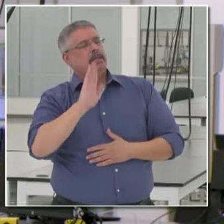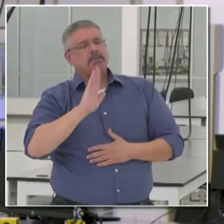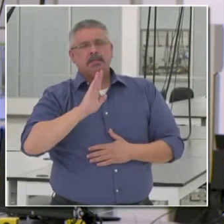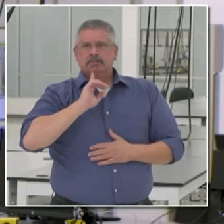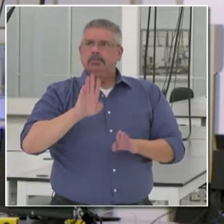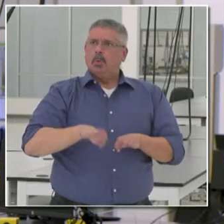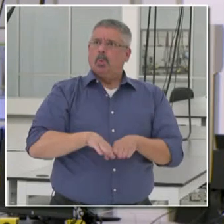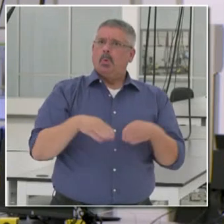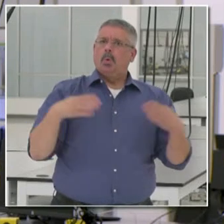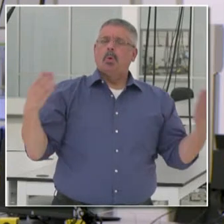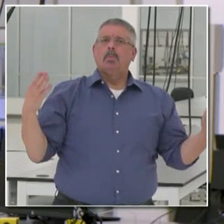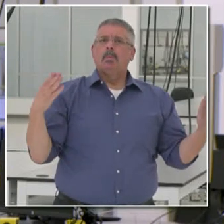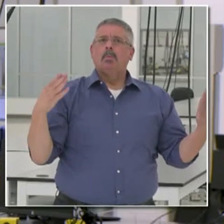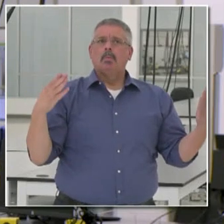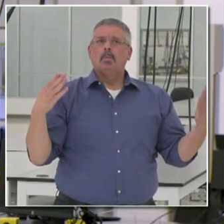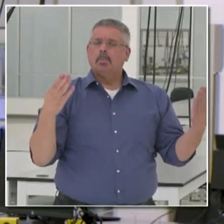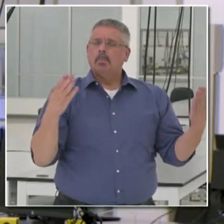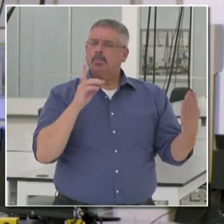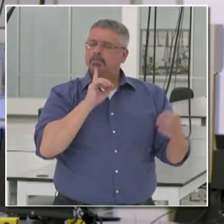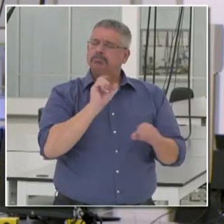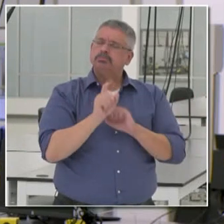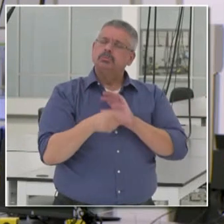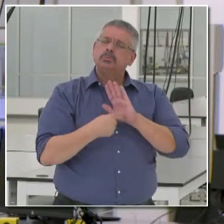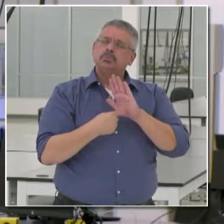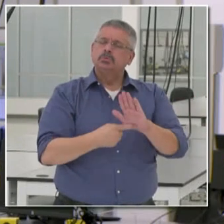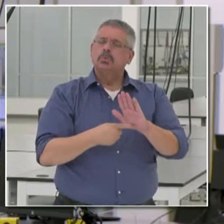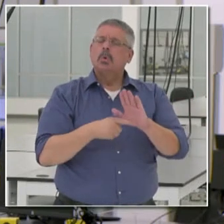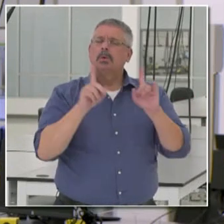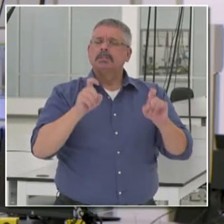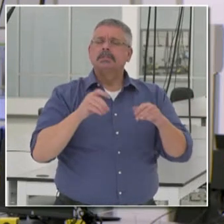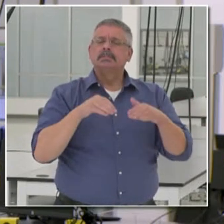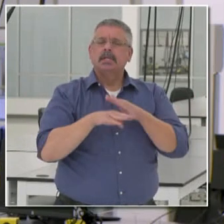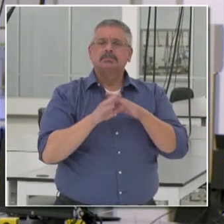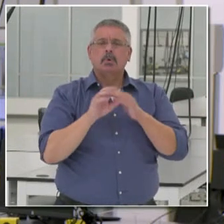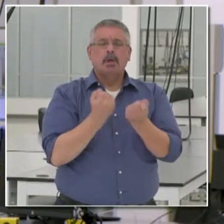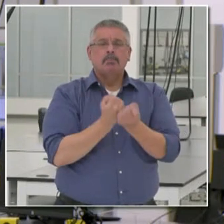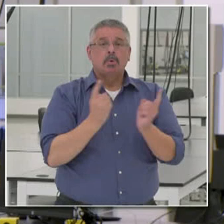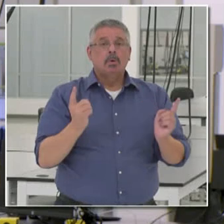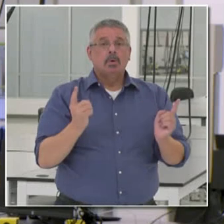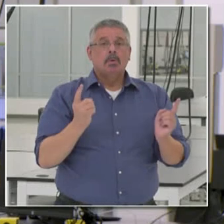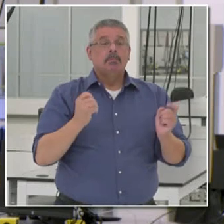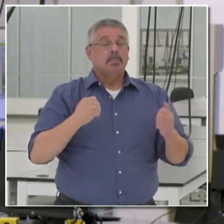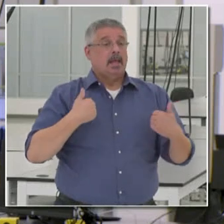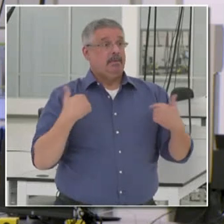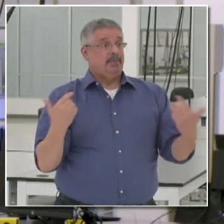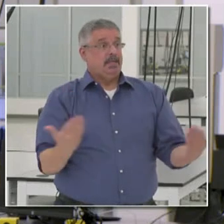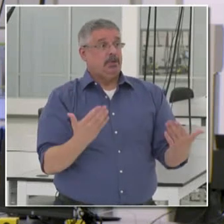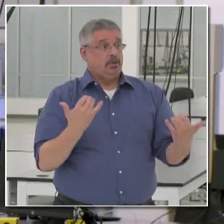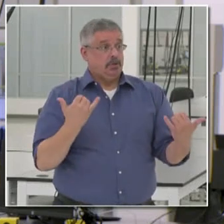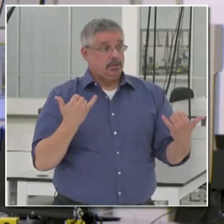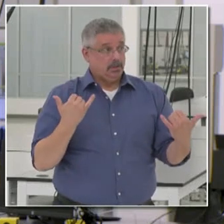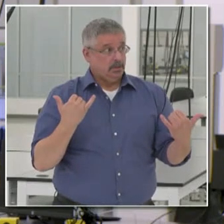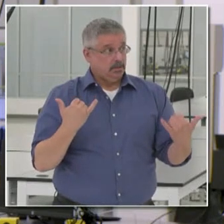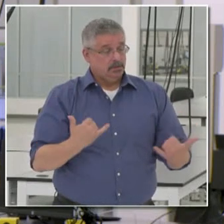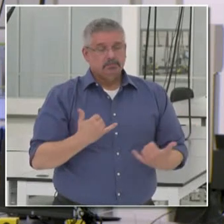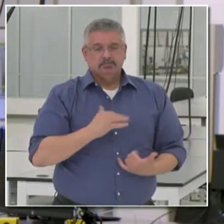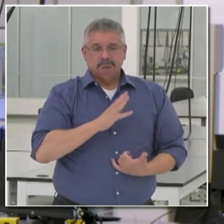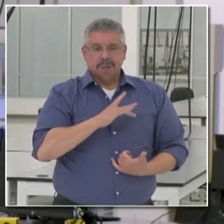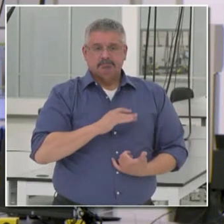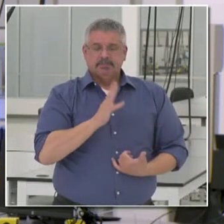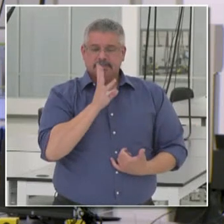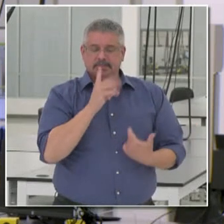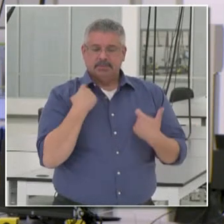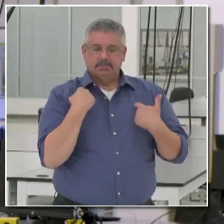este laboratorio es una realidad será la columna vertebral de nuestro esfuerzo para darle acceso a todo el mundo a las pruebas pero estoy aquí hoy y tengo el